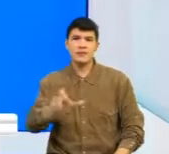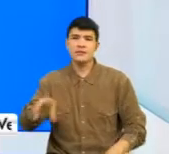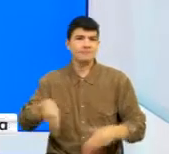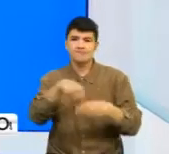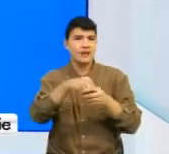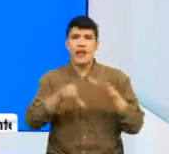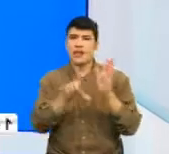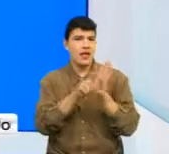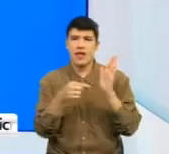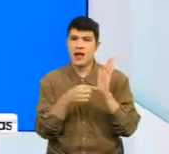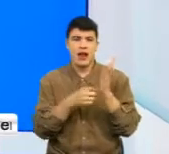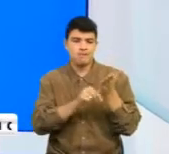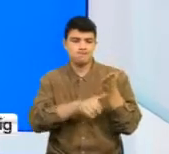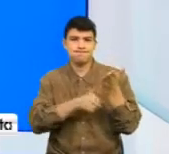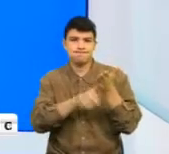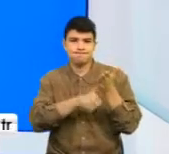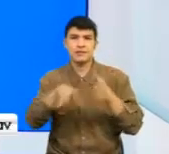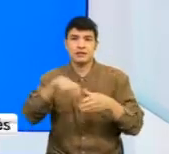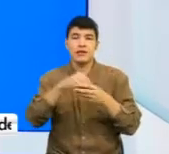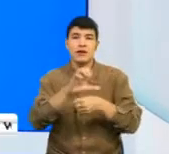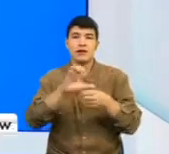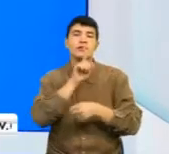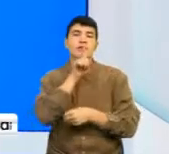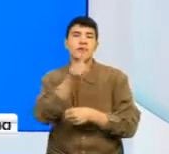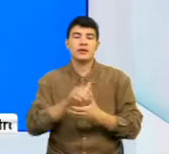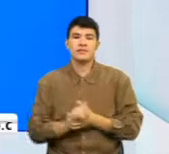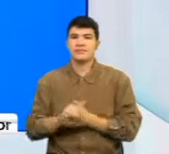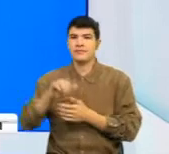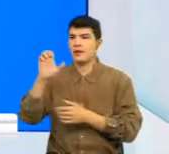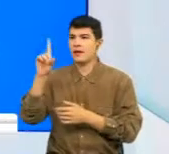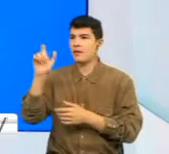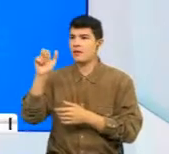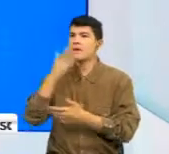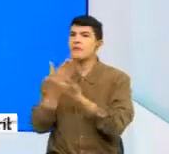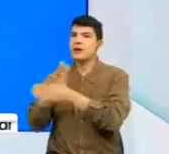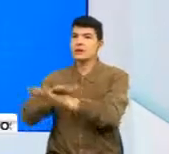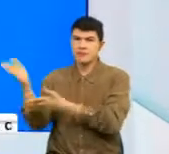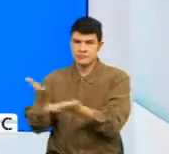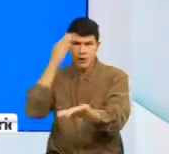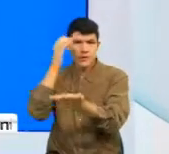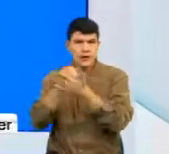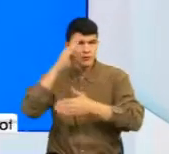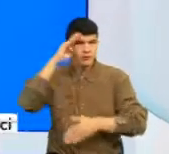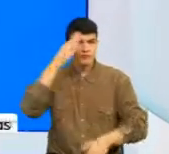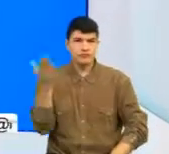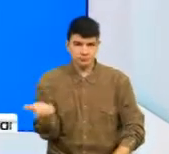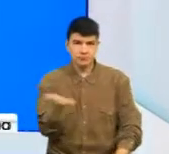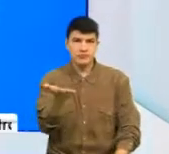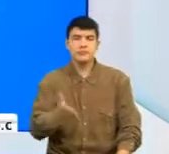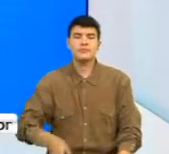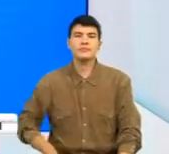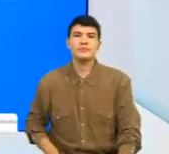en la ciudad nuestro compañero edward pinilla no tiene ampliación de esta noticia a edward muy buenas tardes y qué dicen las autoridades de estas